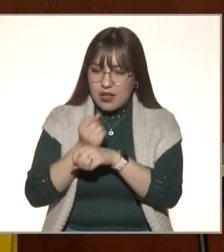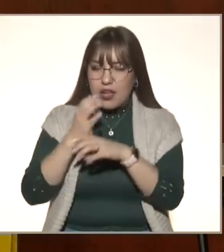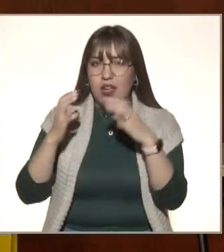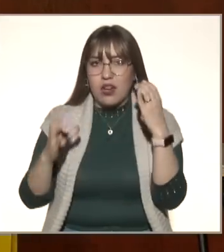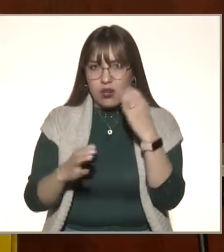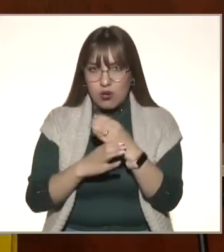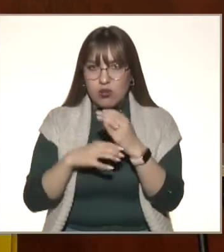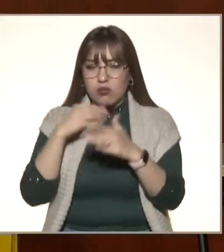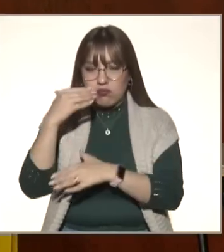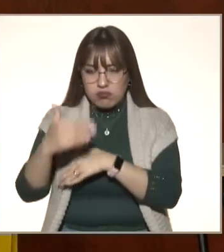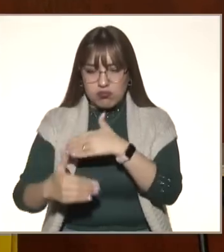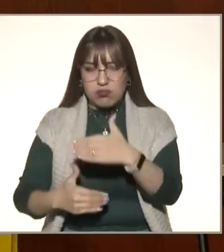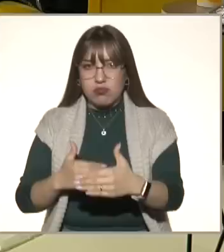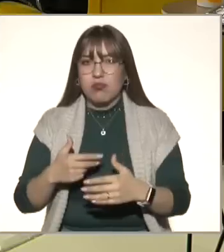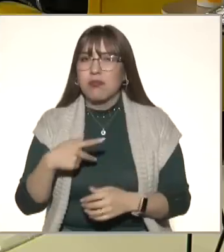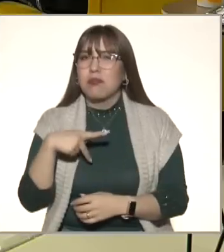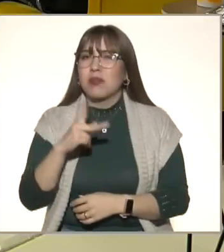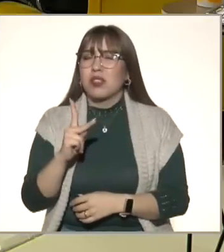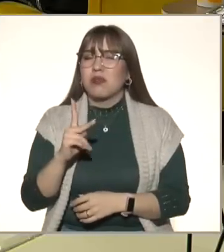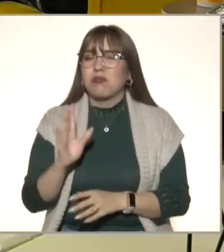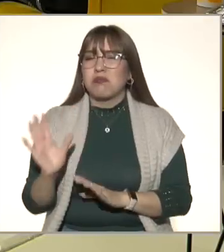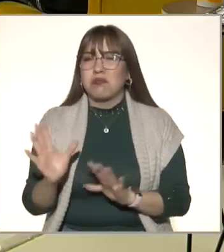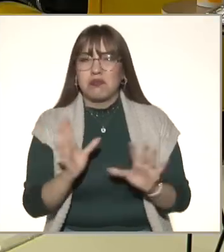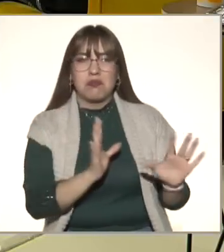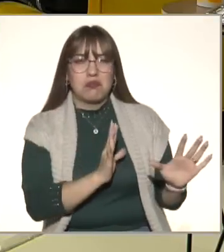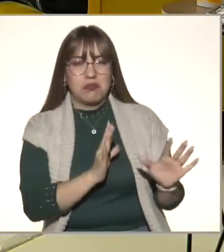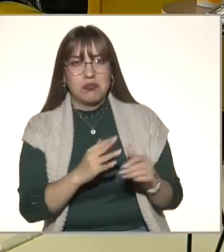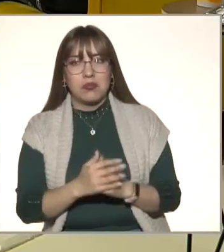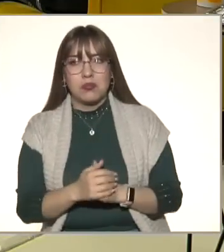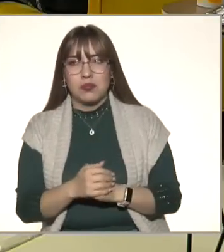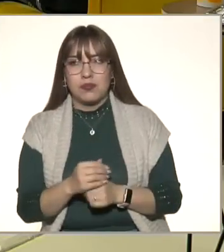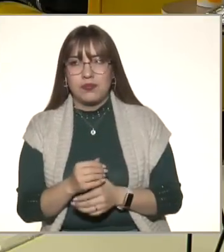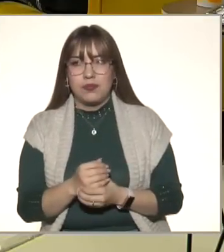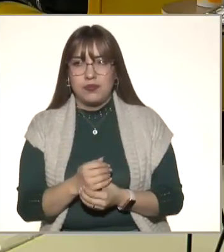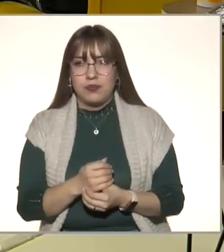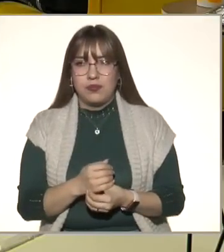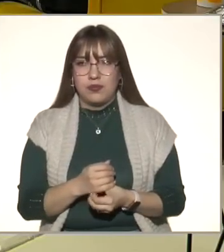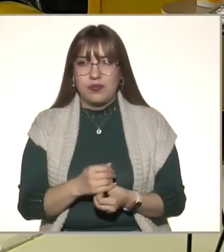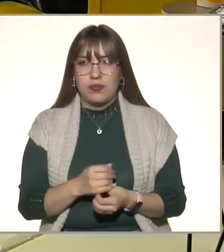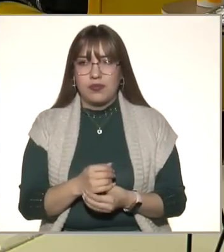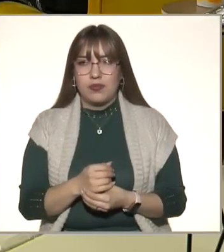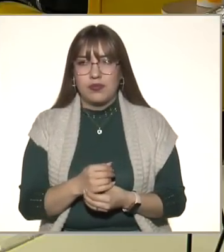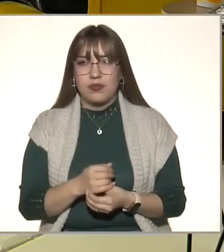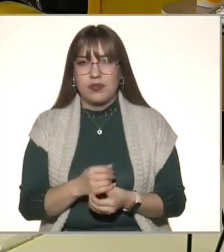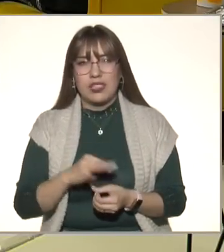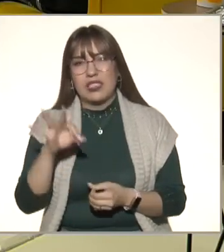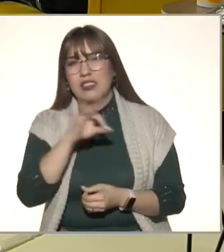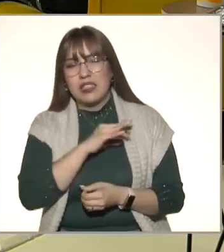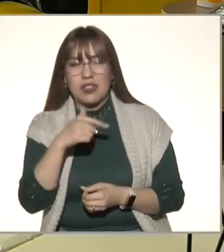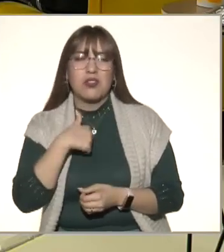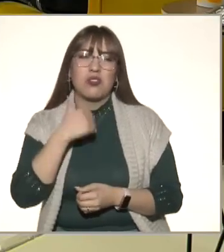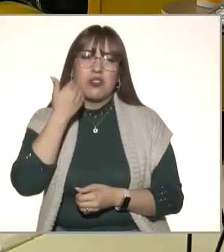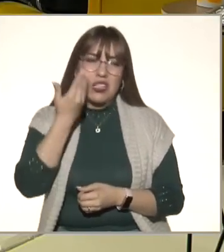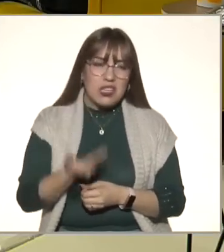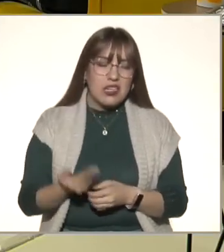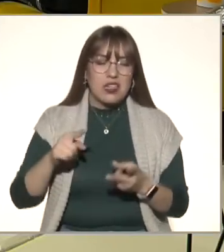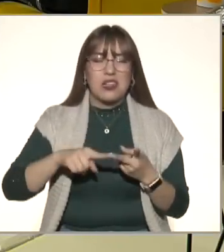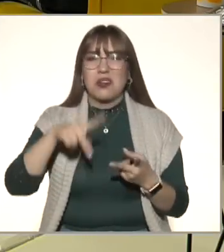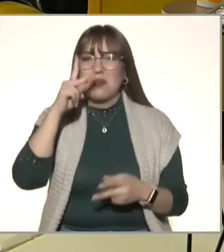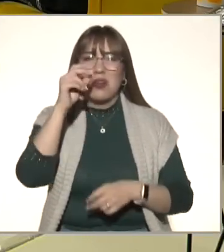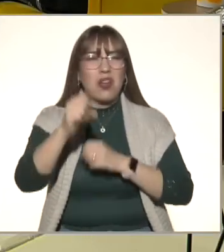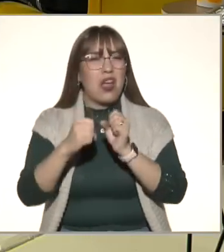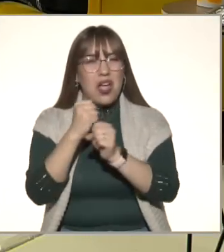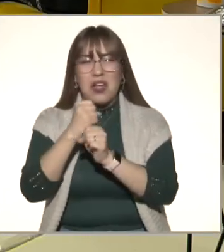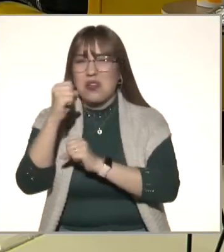este tipo de situaciones. Me voy a poner del otro lado y les voy a decir, bueno, pero es que aunque yo quiera, cada año es lo mismo, me siguen